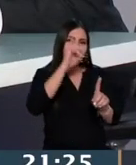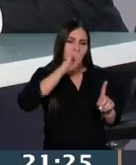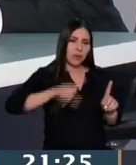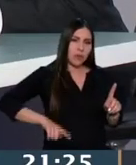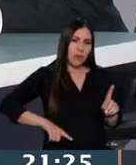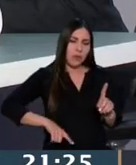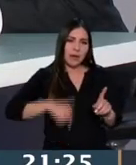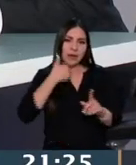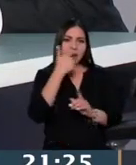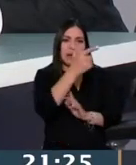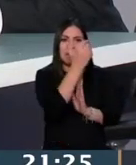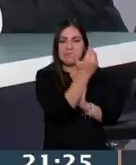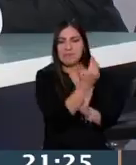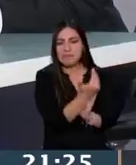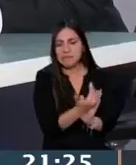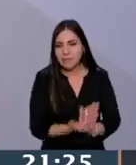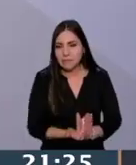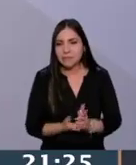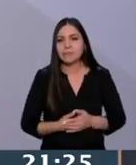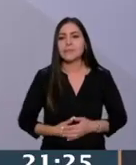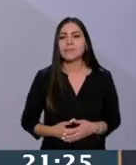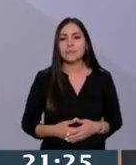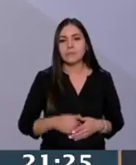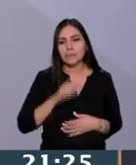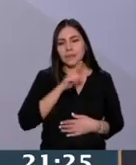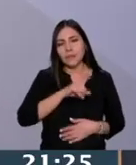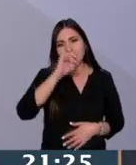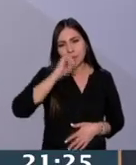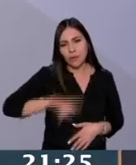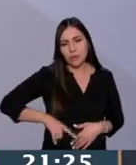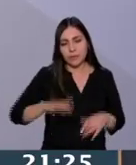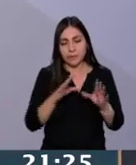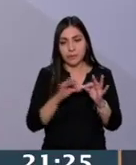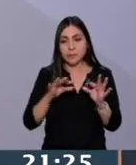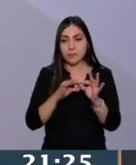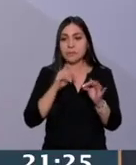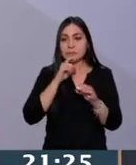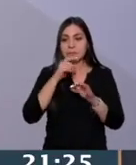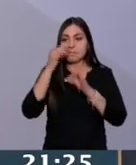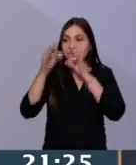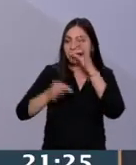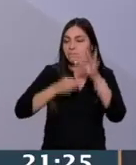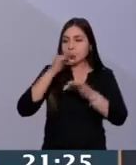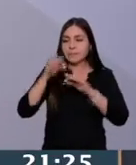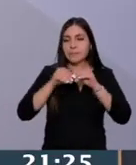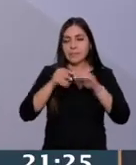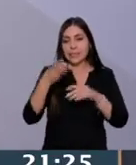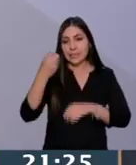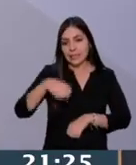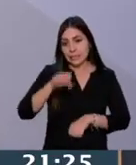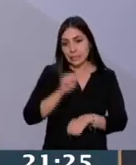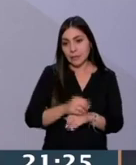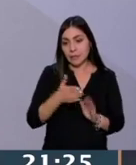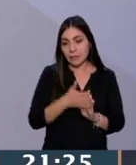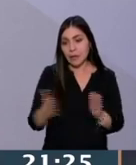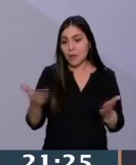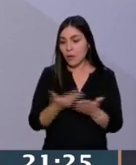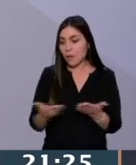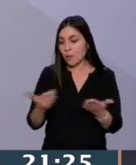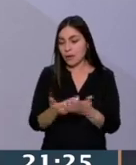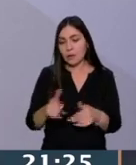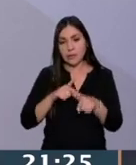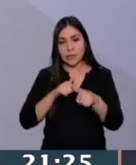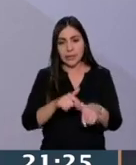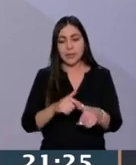jefa a propósito, la jefa de gobierno a propósito de la cobertura mediática que se ha estado haciendo en esta semana y que continúa.